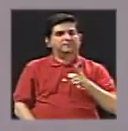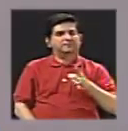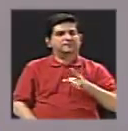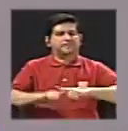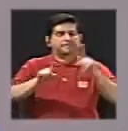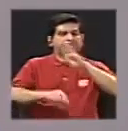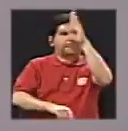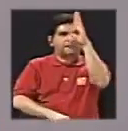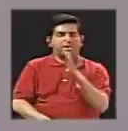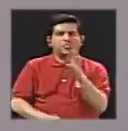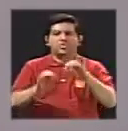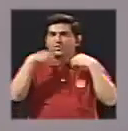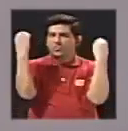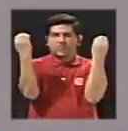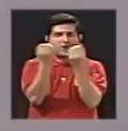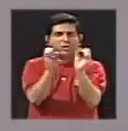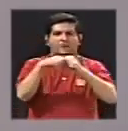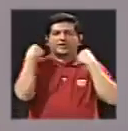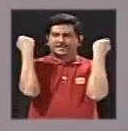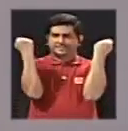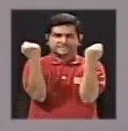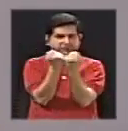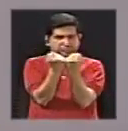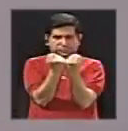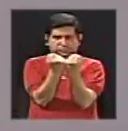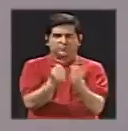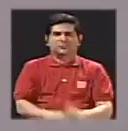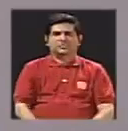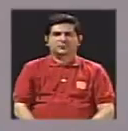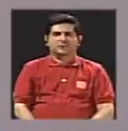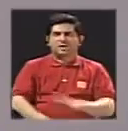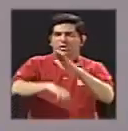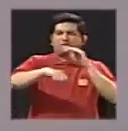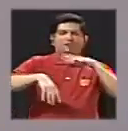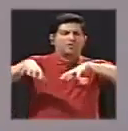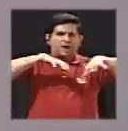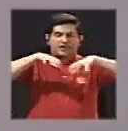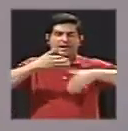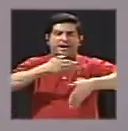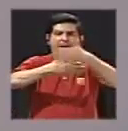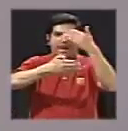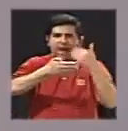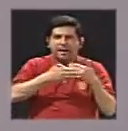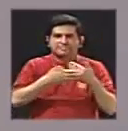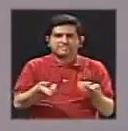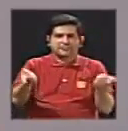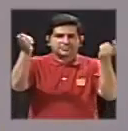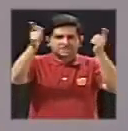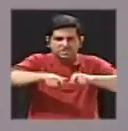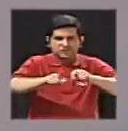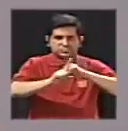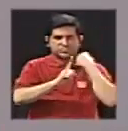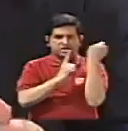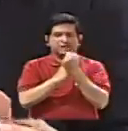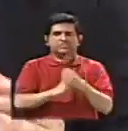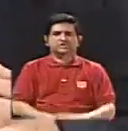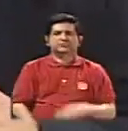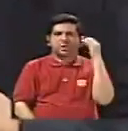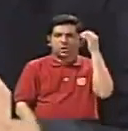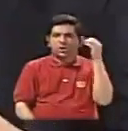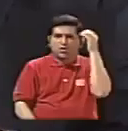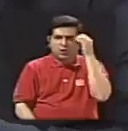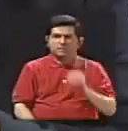Pero nunca las organizaciones sindicales llamamos a un movimiento antes de que el evento suceda. ¿Qué opinión le merece el